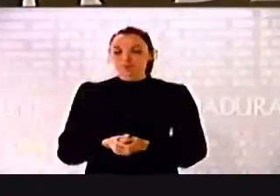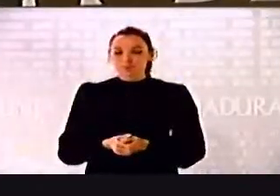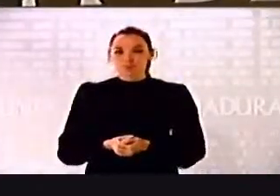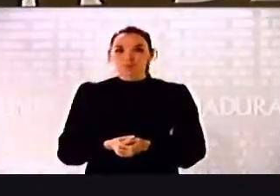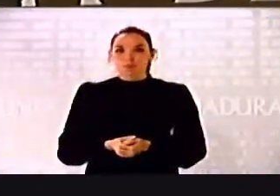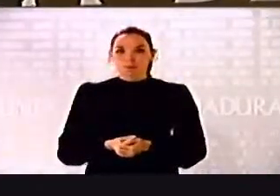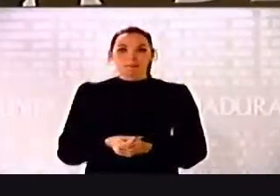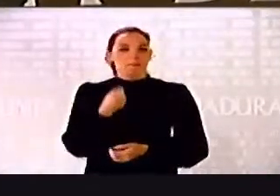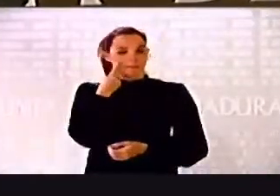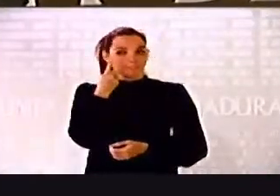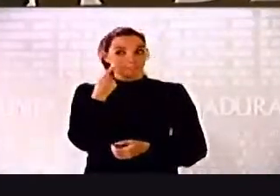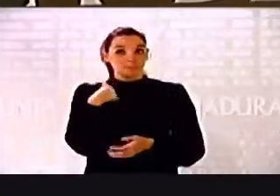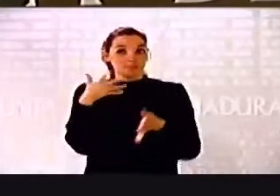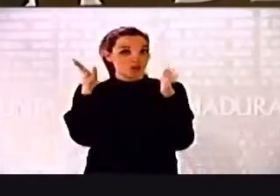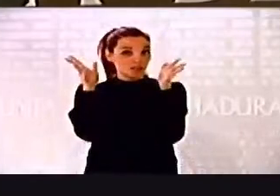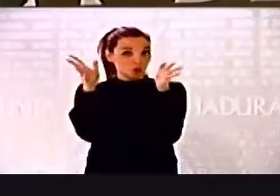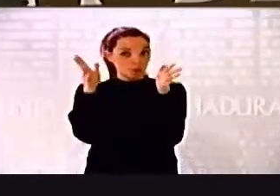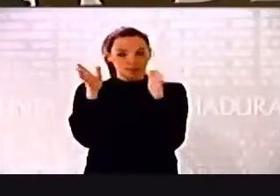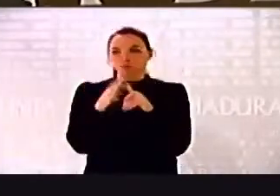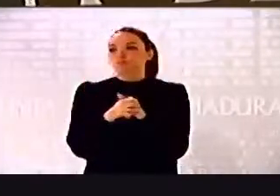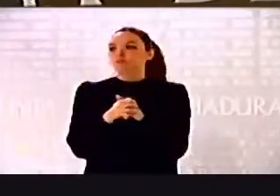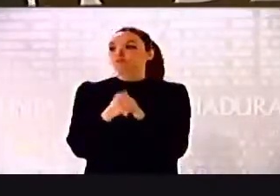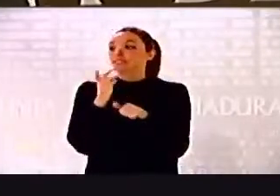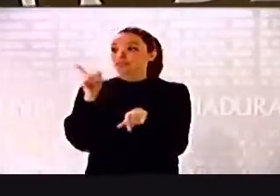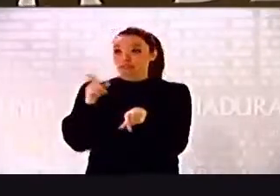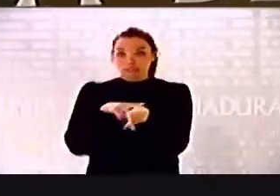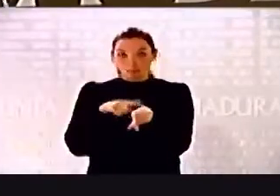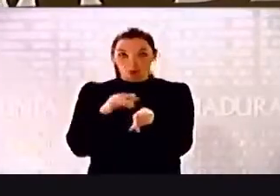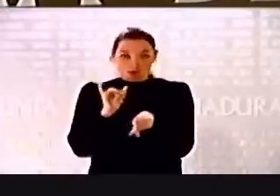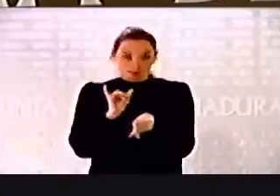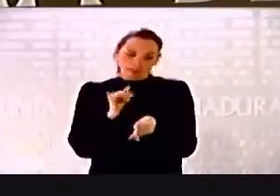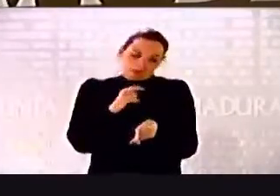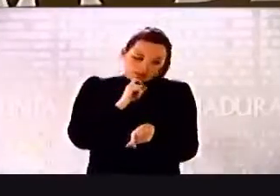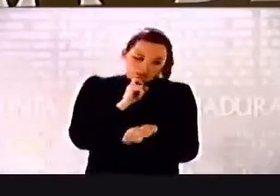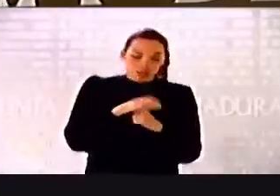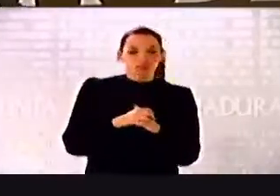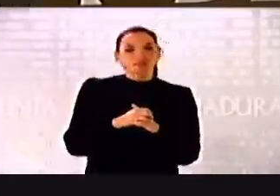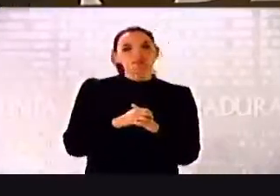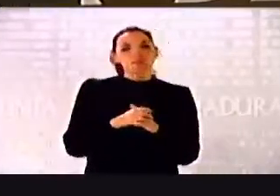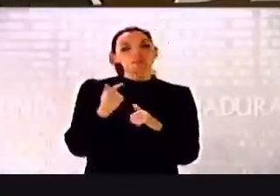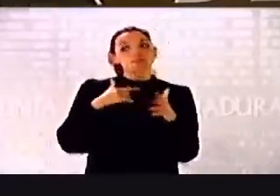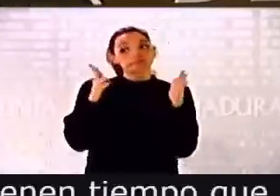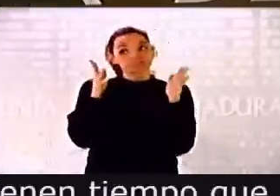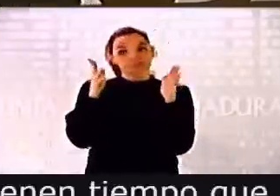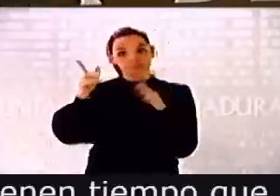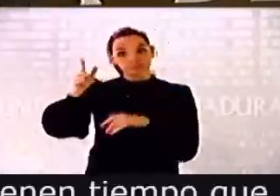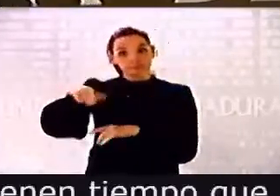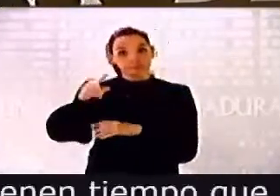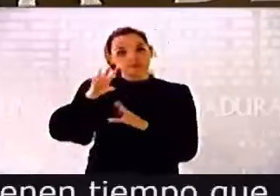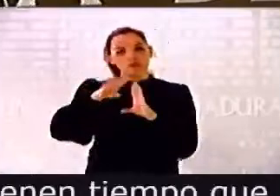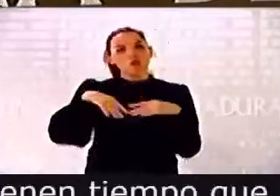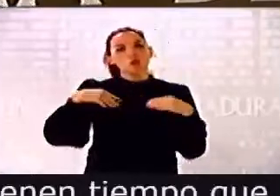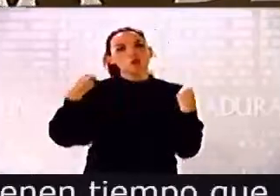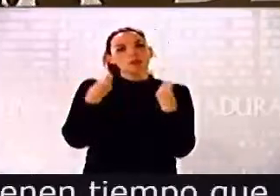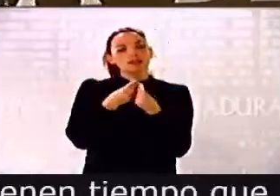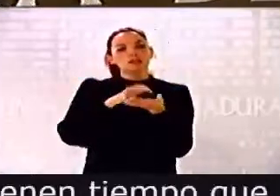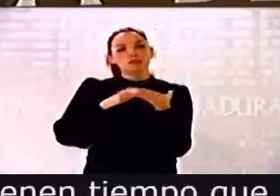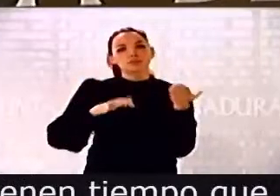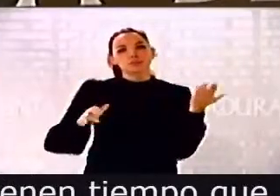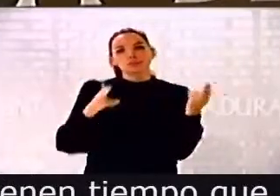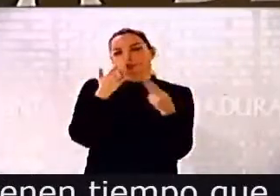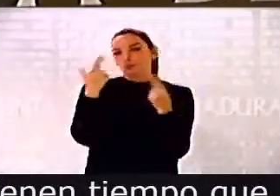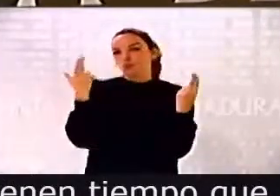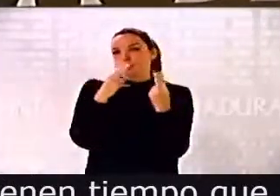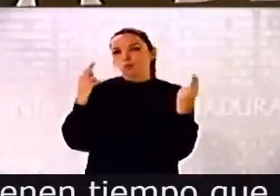Miren, yo les recomiendo, si tienen tiempo, que es difícil, yo les recomiendo que se lean un documento que ha publicado la